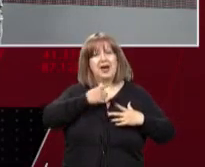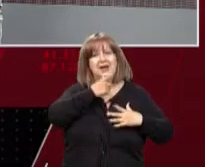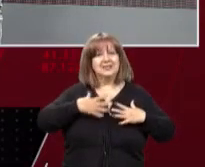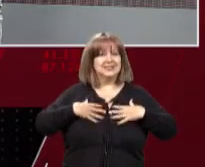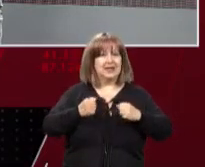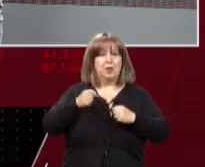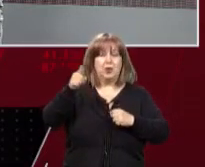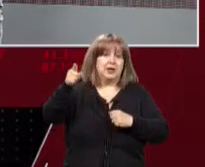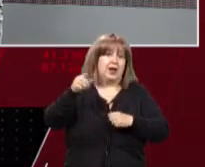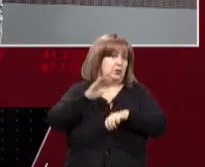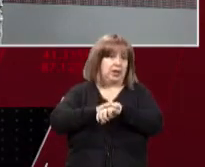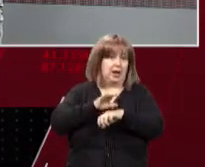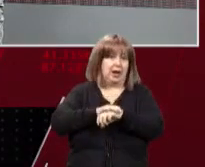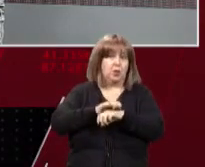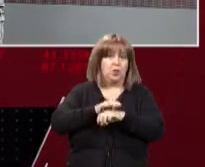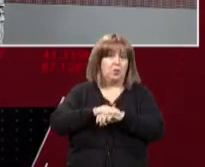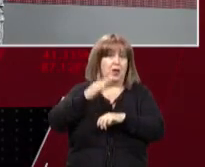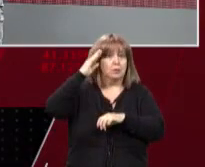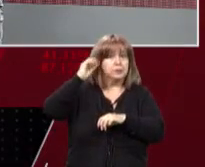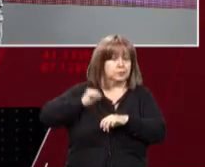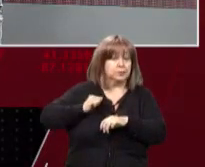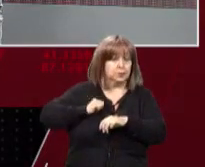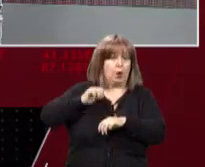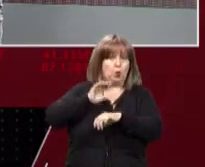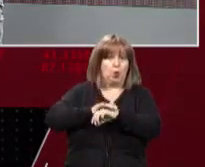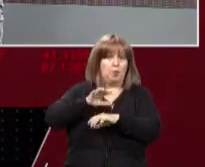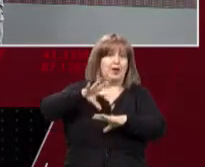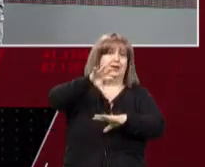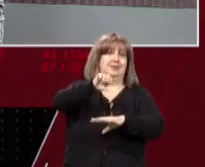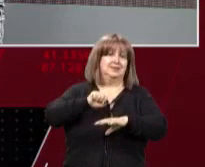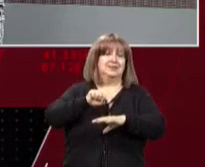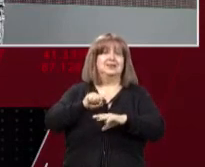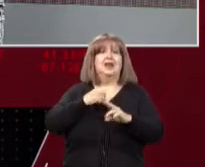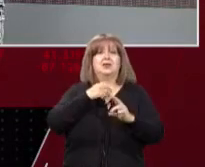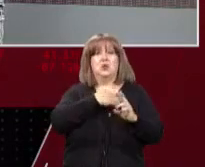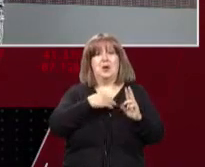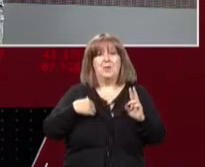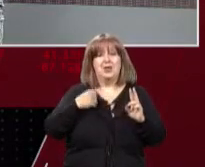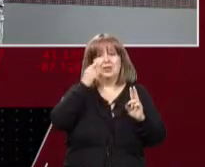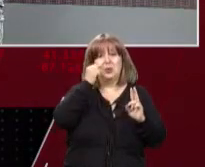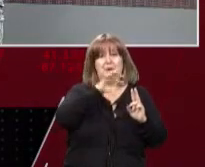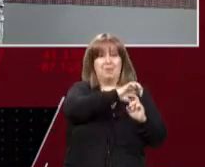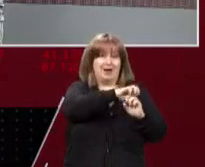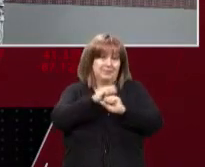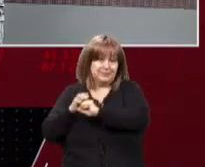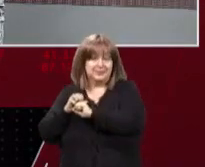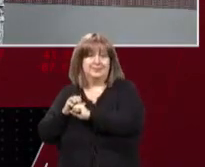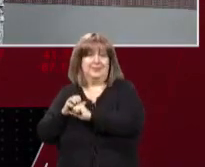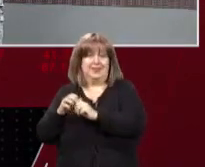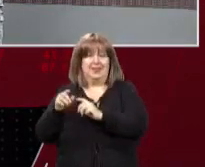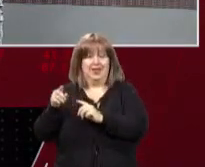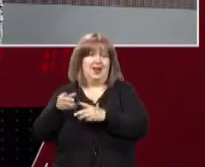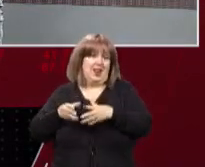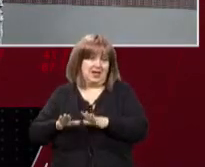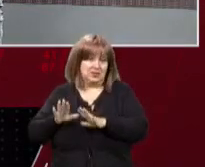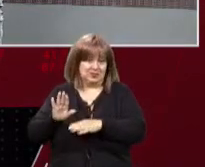sido apropiado porque es la forma de restituirse y de rearmarse en cuanto a su identidad, que es tan importante. Por